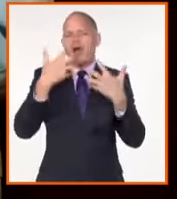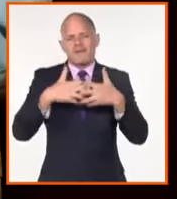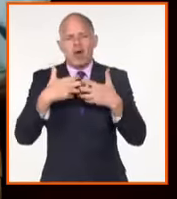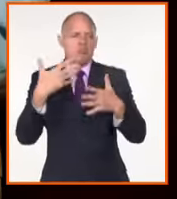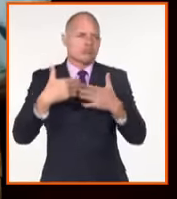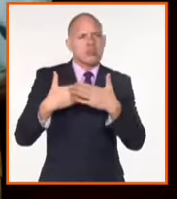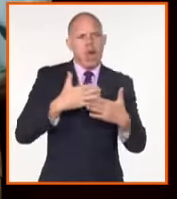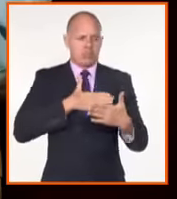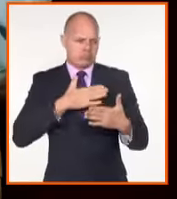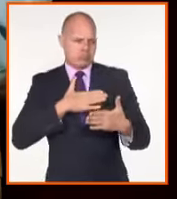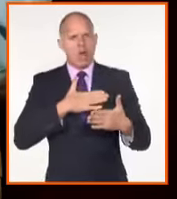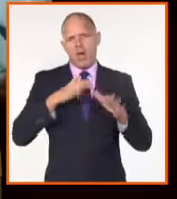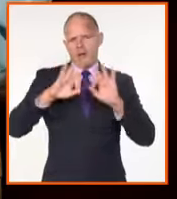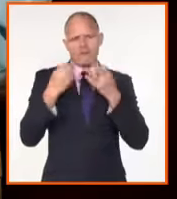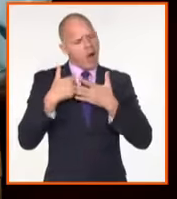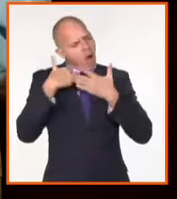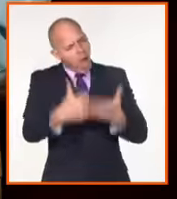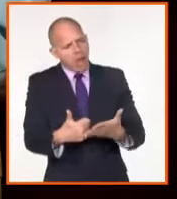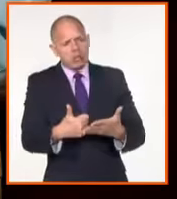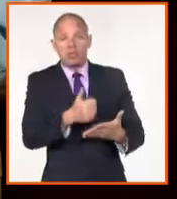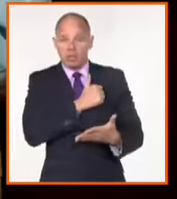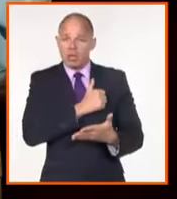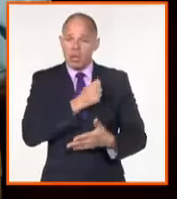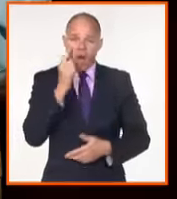en lo familiar, mutuamente